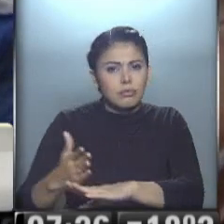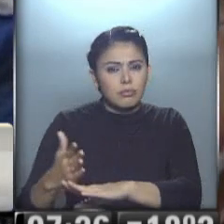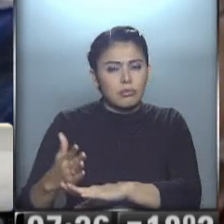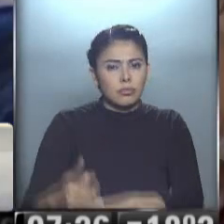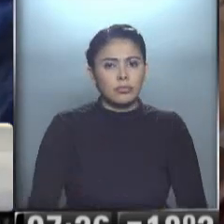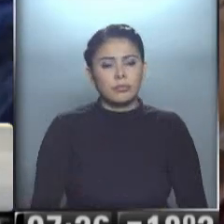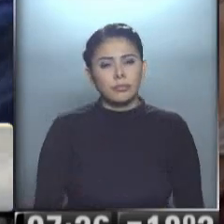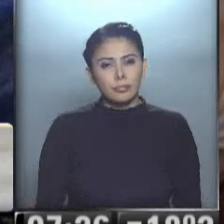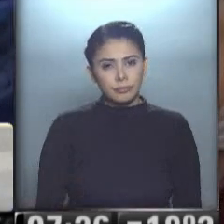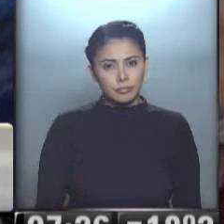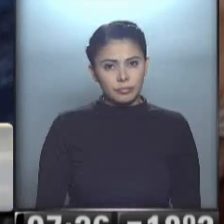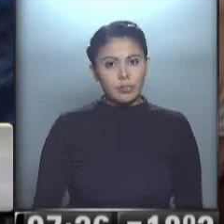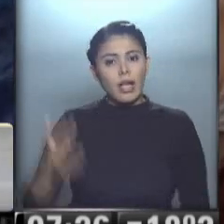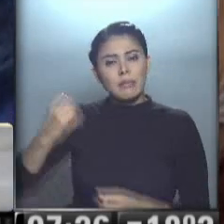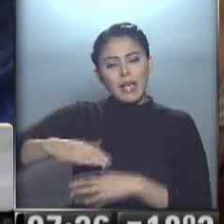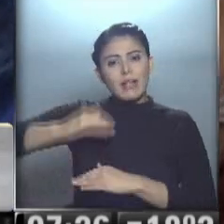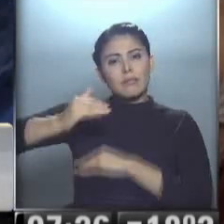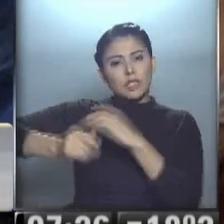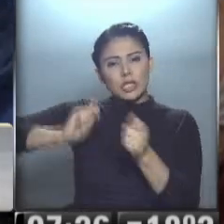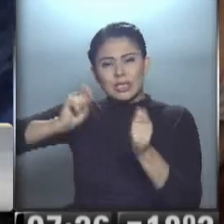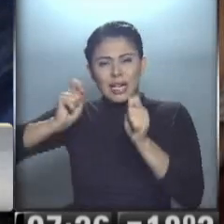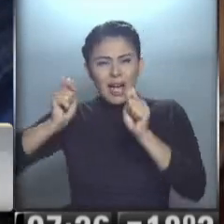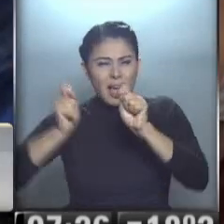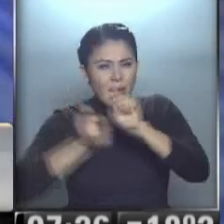partir de procesos difíciles